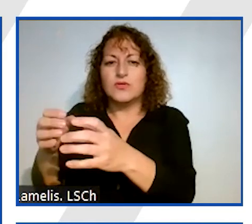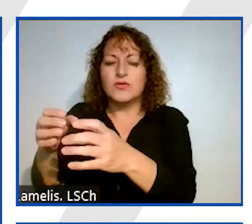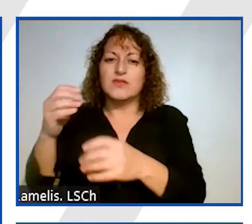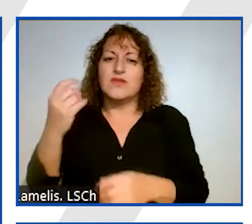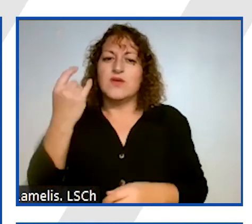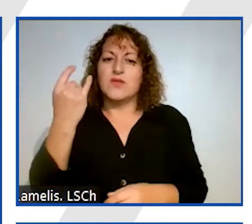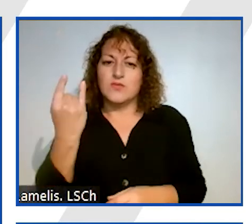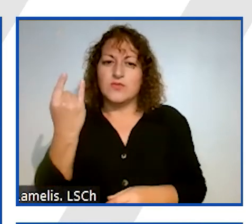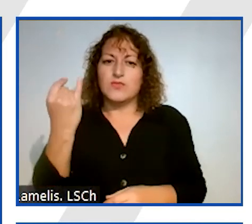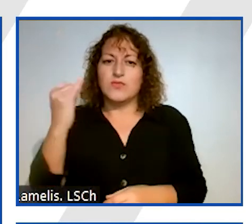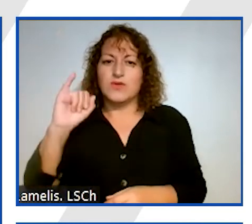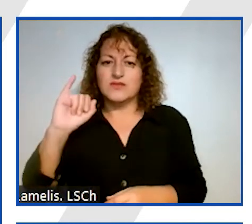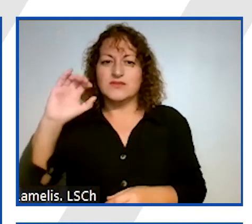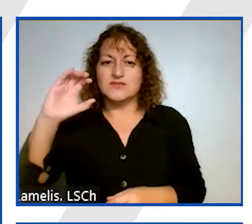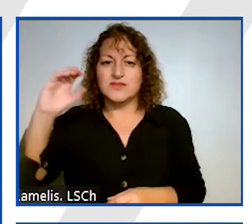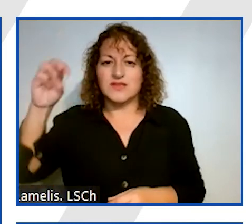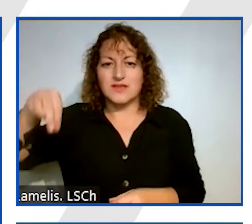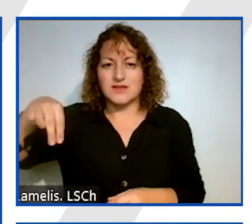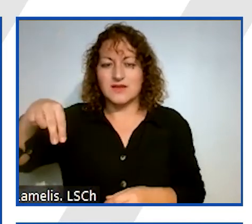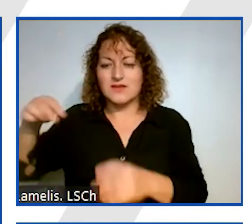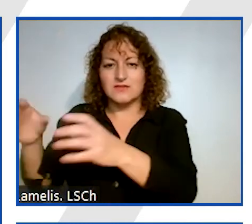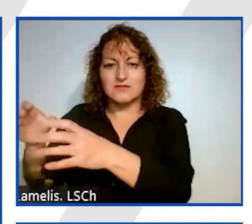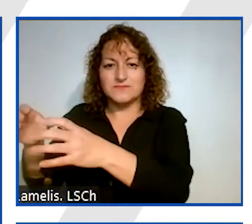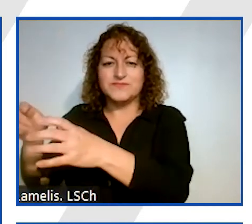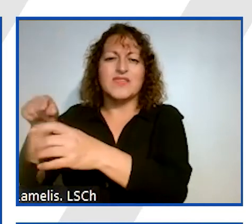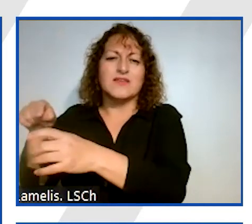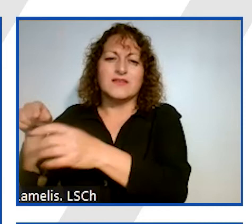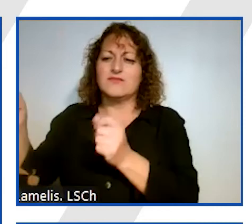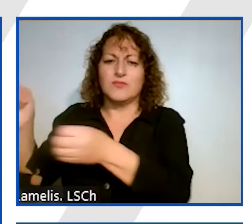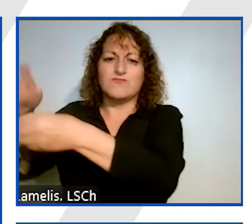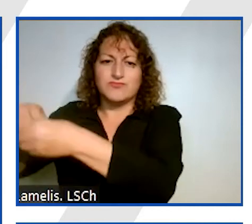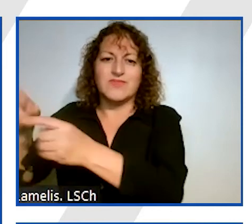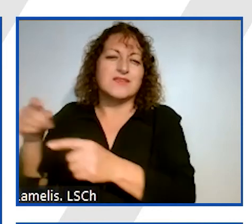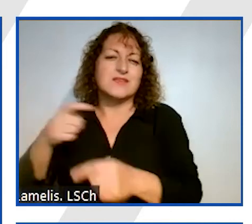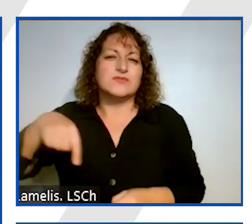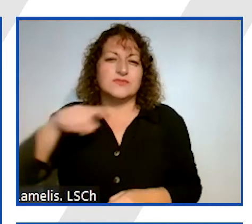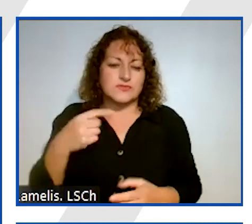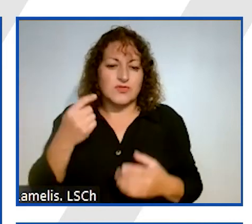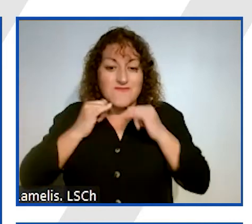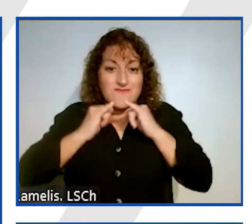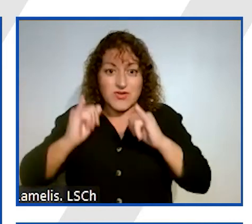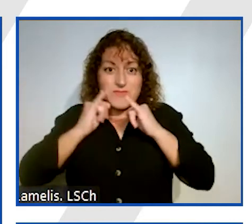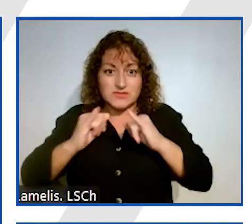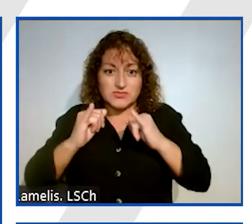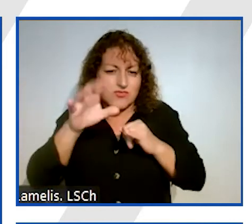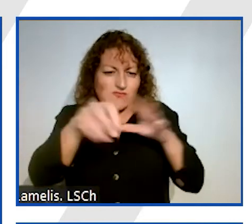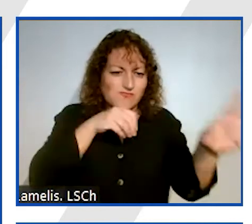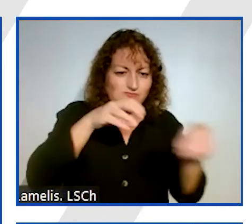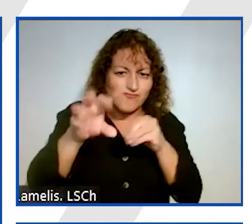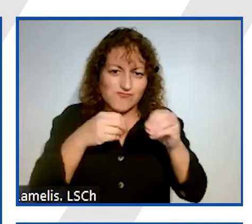IUCN, que nos enfocamos básicamente en poder condensar toda la información disponible de cada uno de los